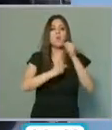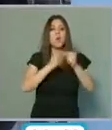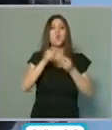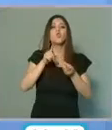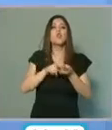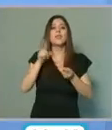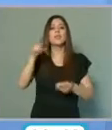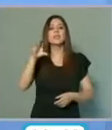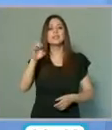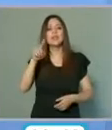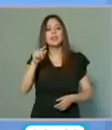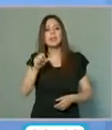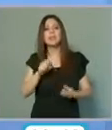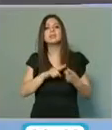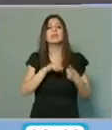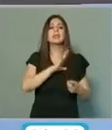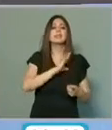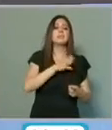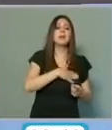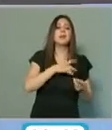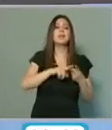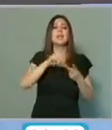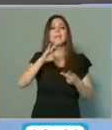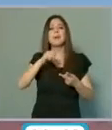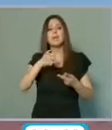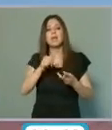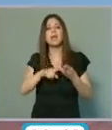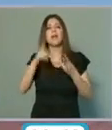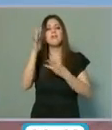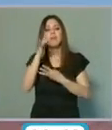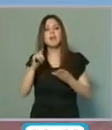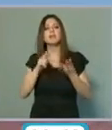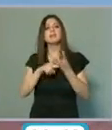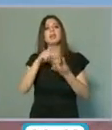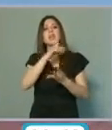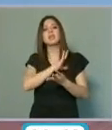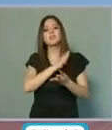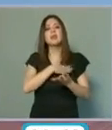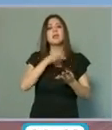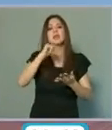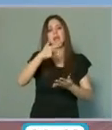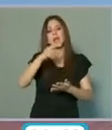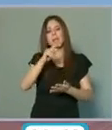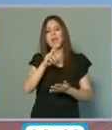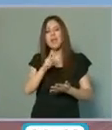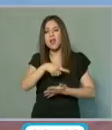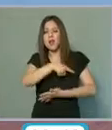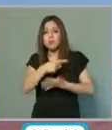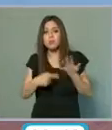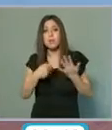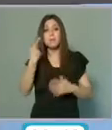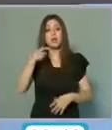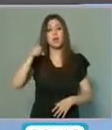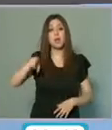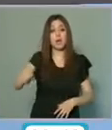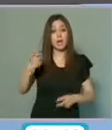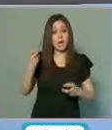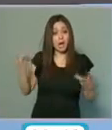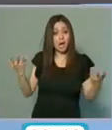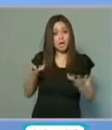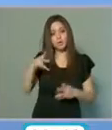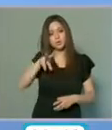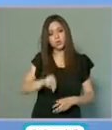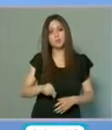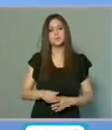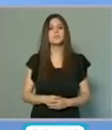de Bélgica, de Francia, de Irlanda, de Inglaterra. Lo que pasa es que no dejaron algo escrito, un vestigio. Ellos no. Pero